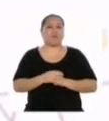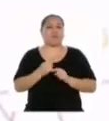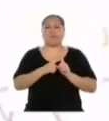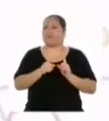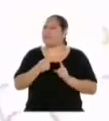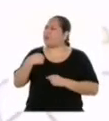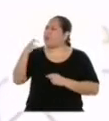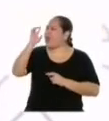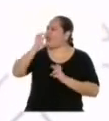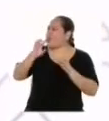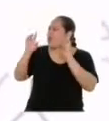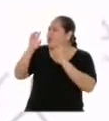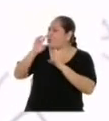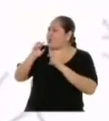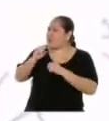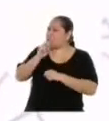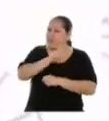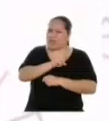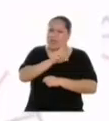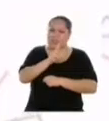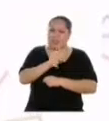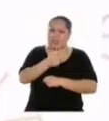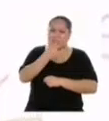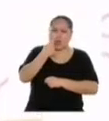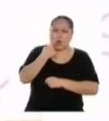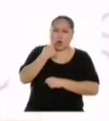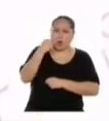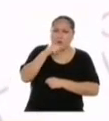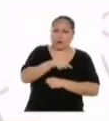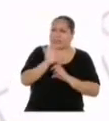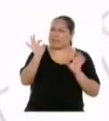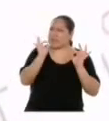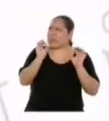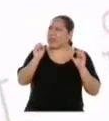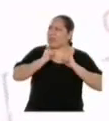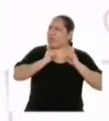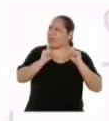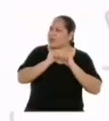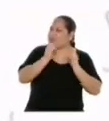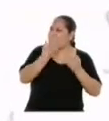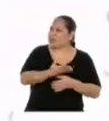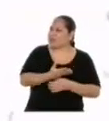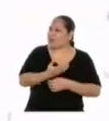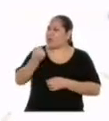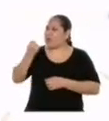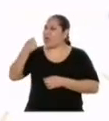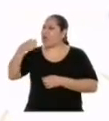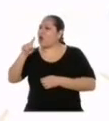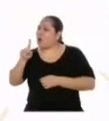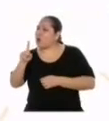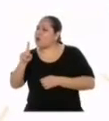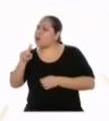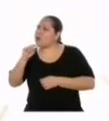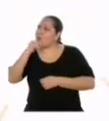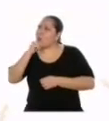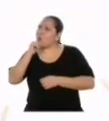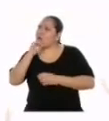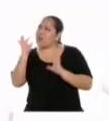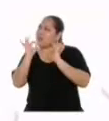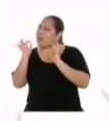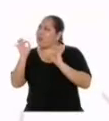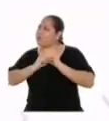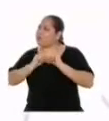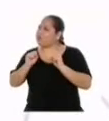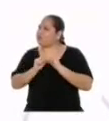tengo una duda. Si el 23% del género masculino no practica ejercicio físico y el 11% del femenino tampoco